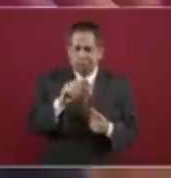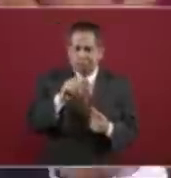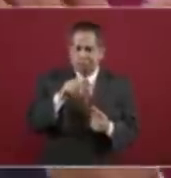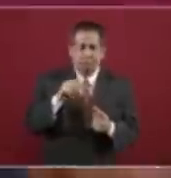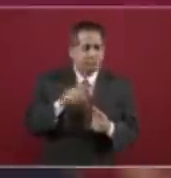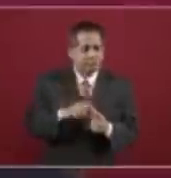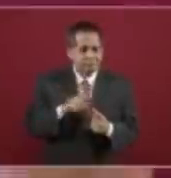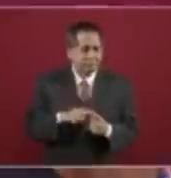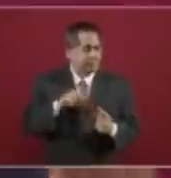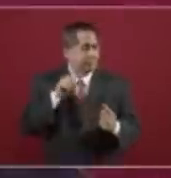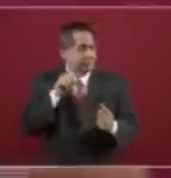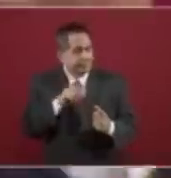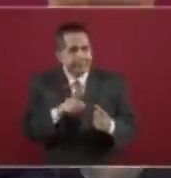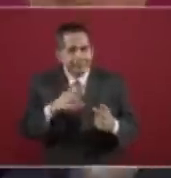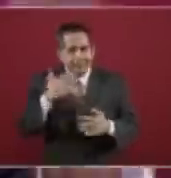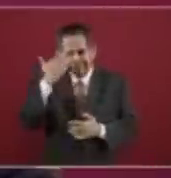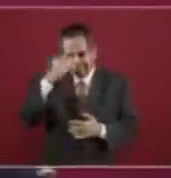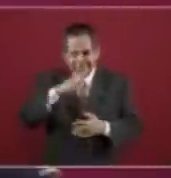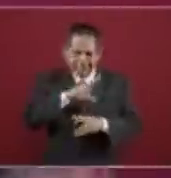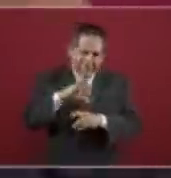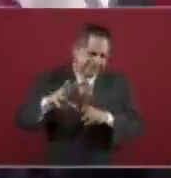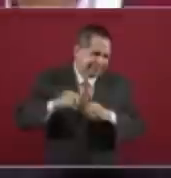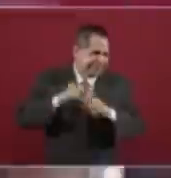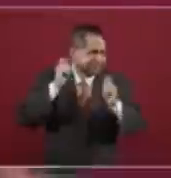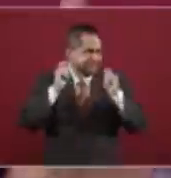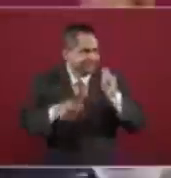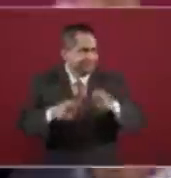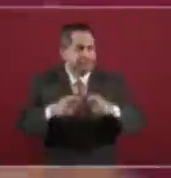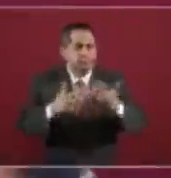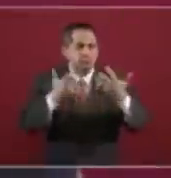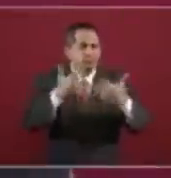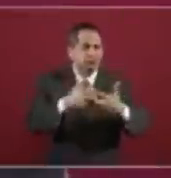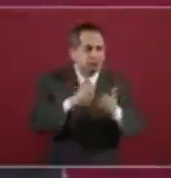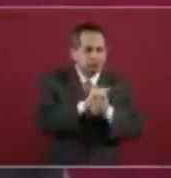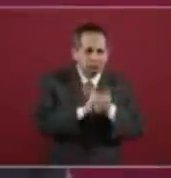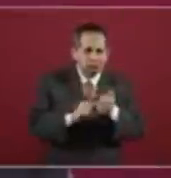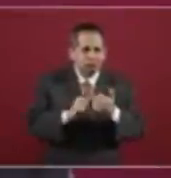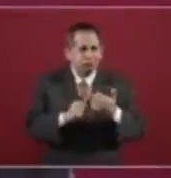Es el que sabe más de refinería en este país.